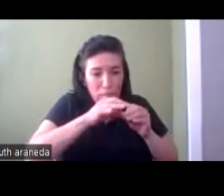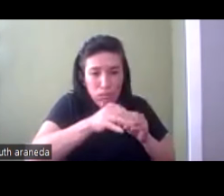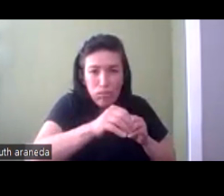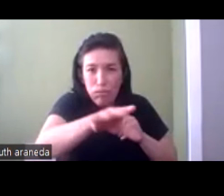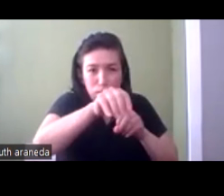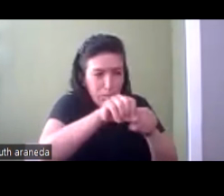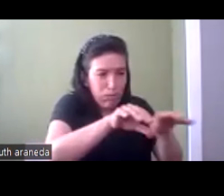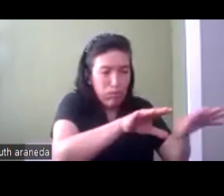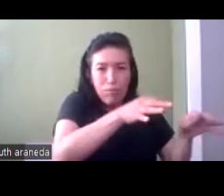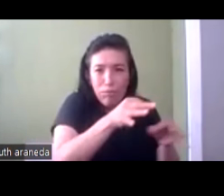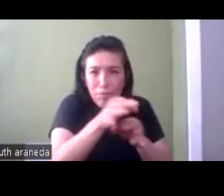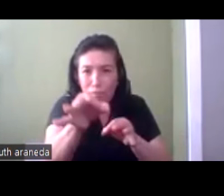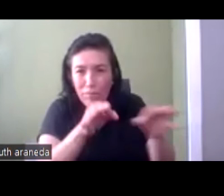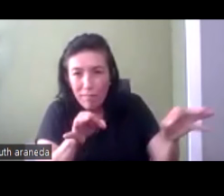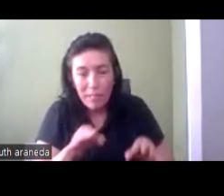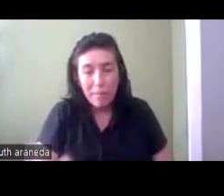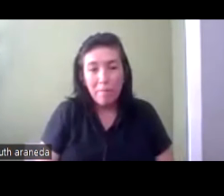Se ha planteado también para